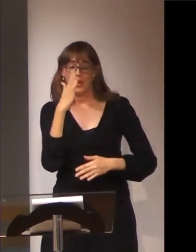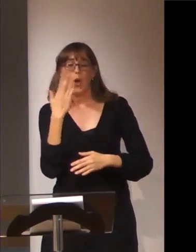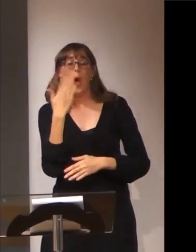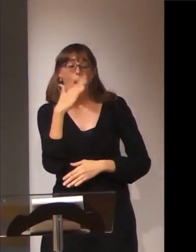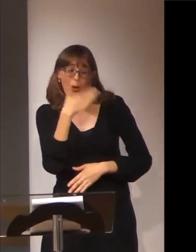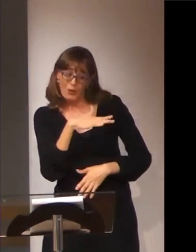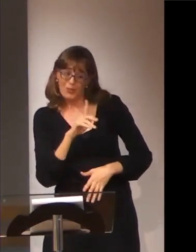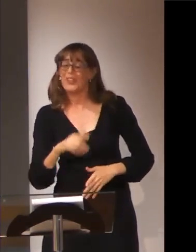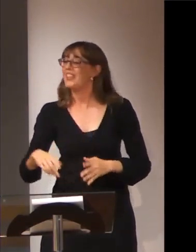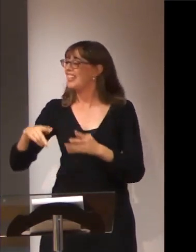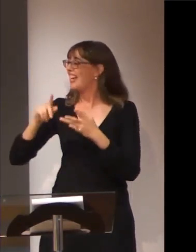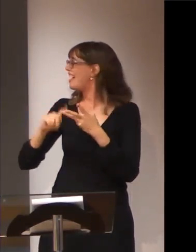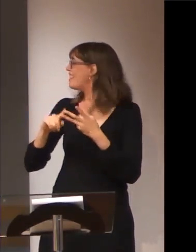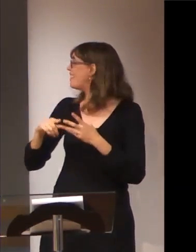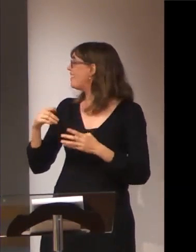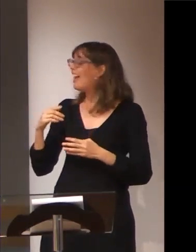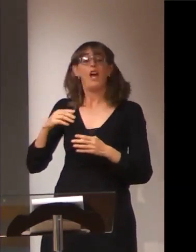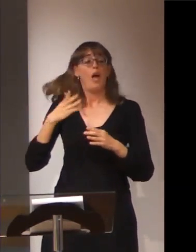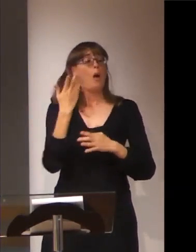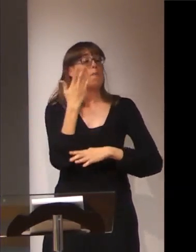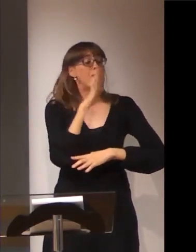sobre conoce la lengua de signos,